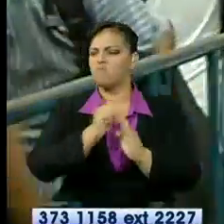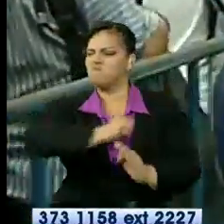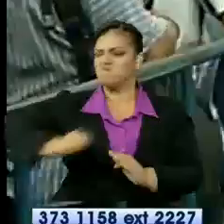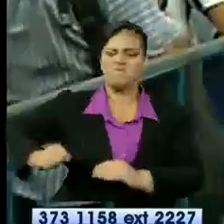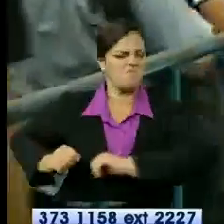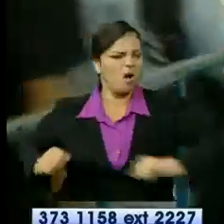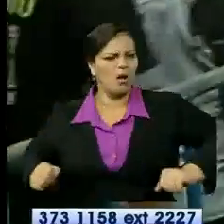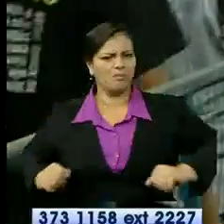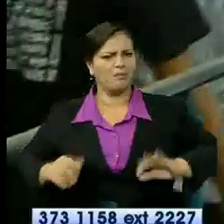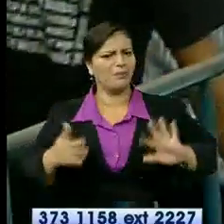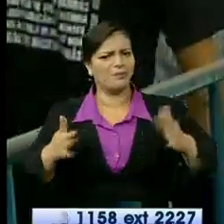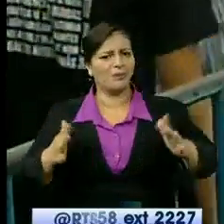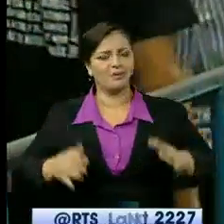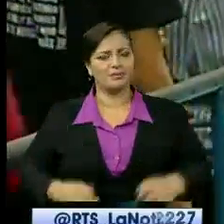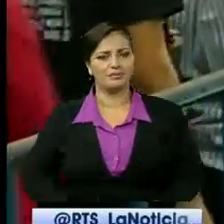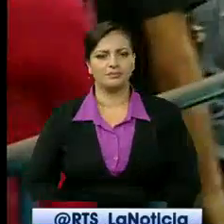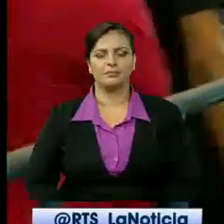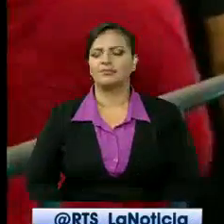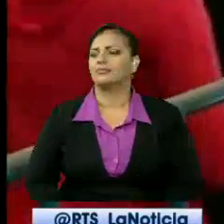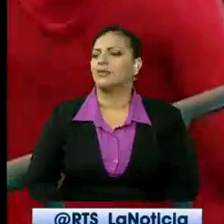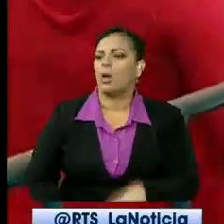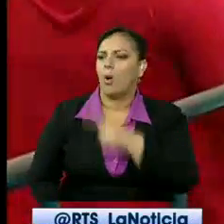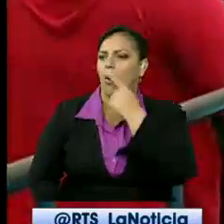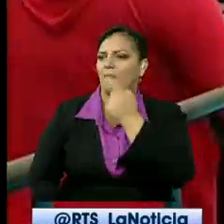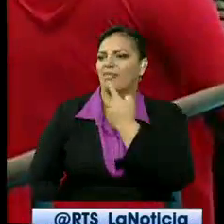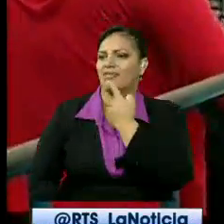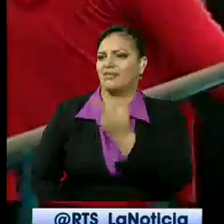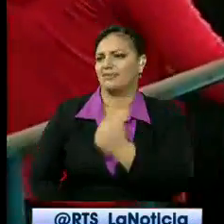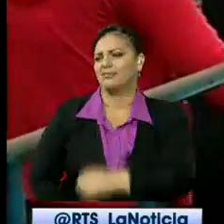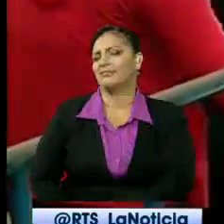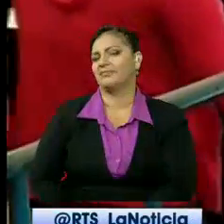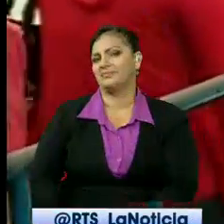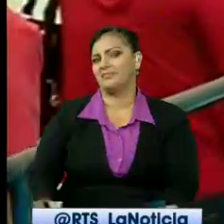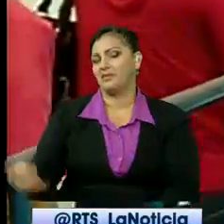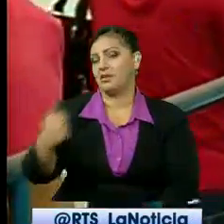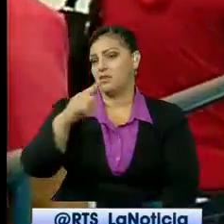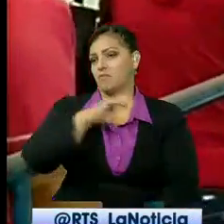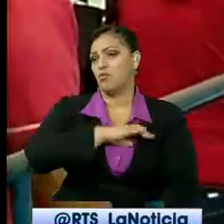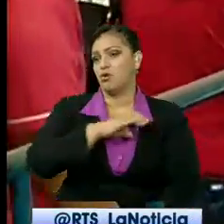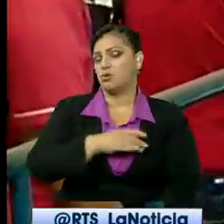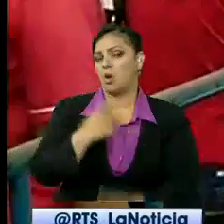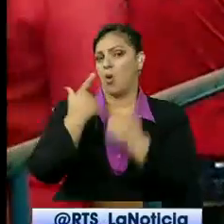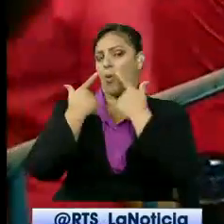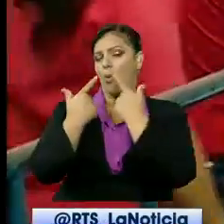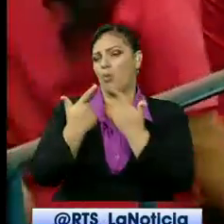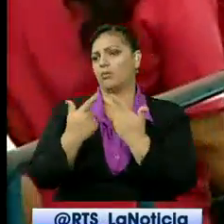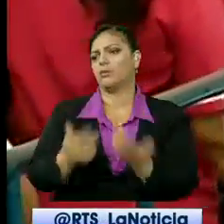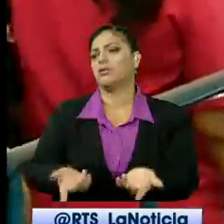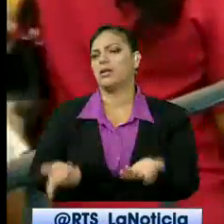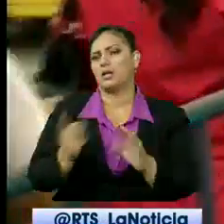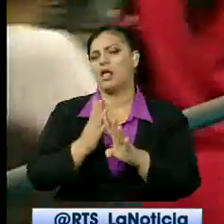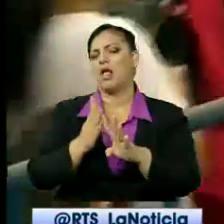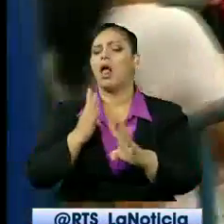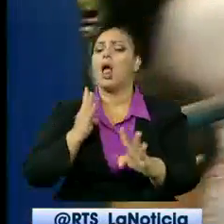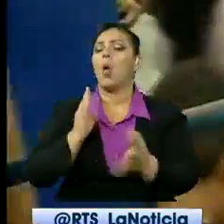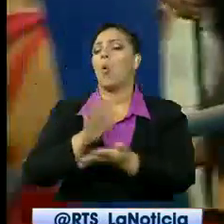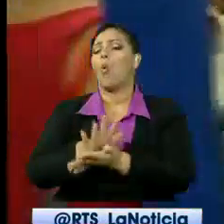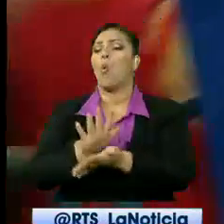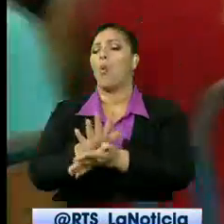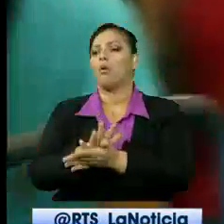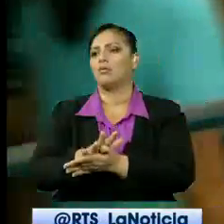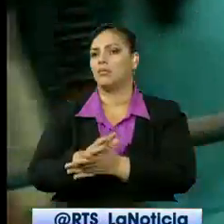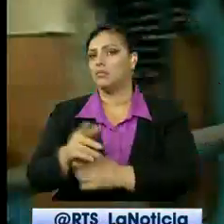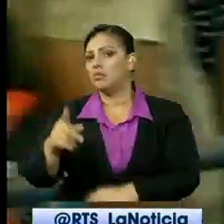pasajeros. Ahorita hay mucho más que respeto porque están las autoridades aquí ayudándonos. Pero si no estuvieran las autoridades, por lo menos esto era